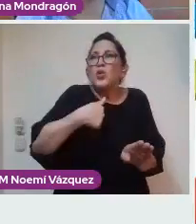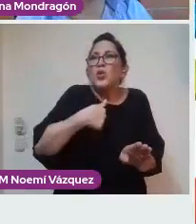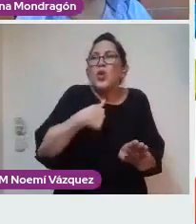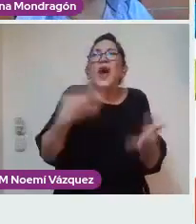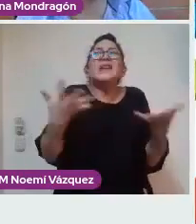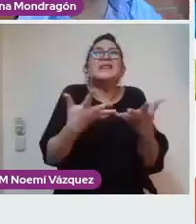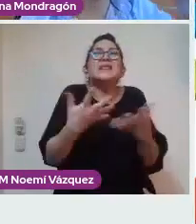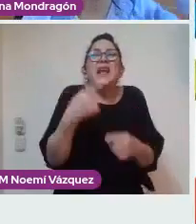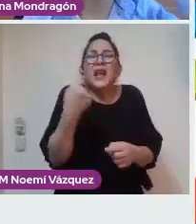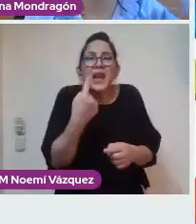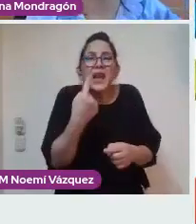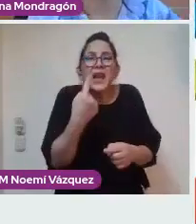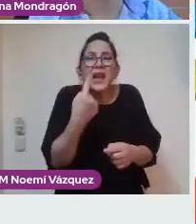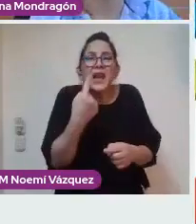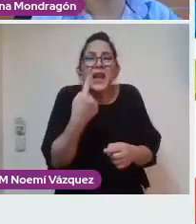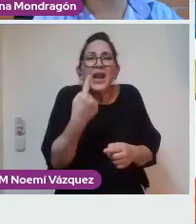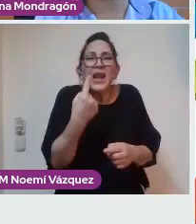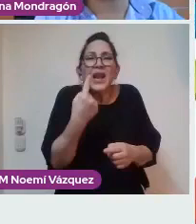mis expectativas,